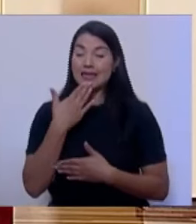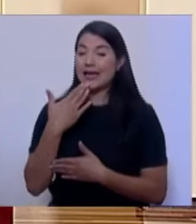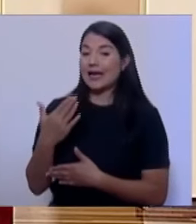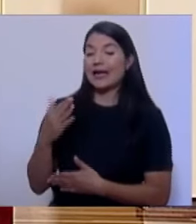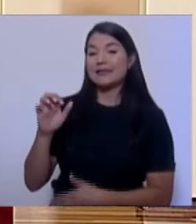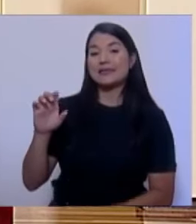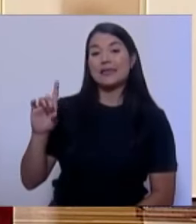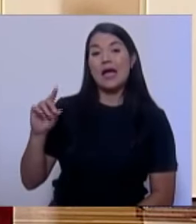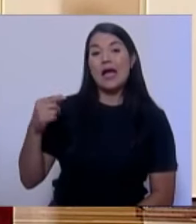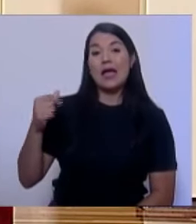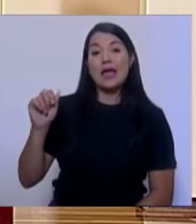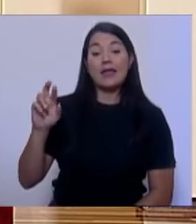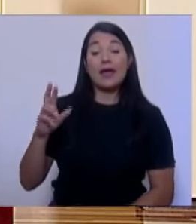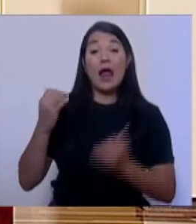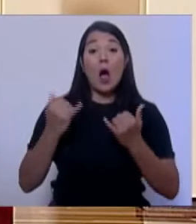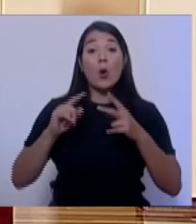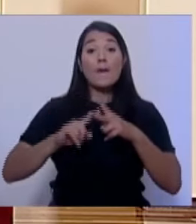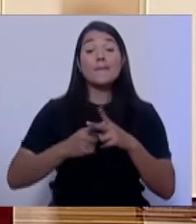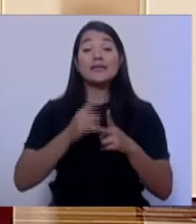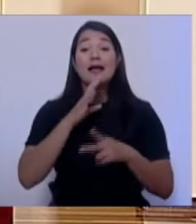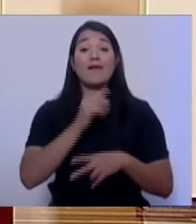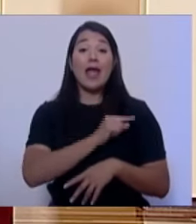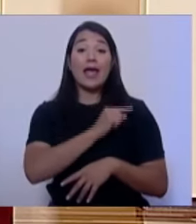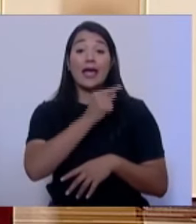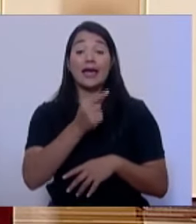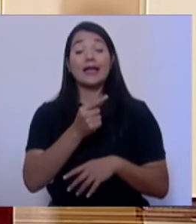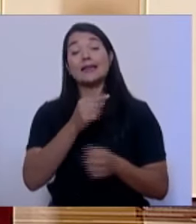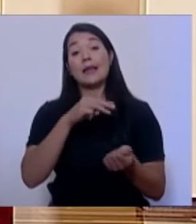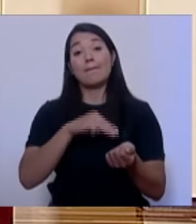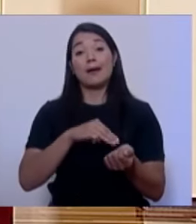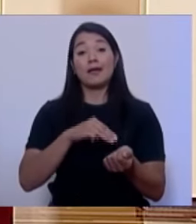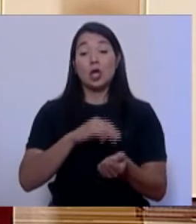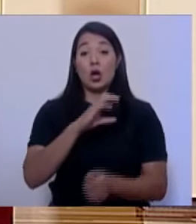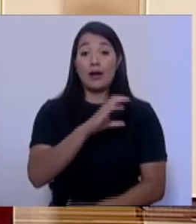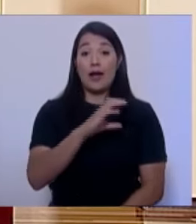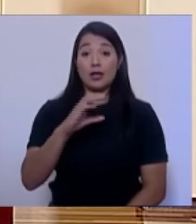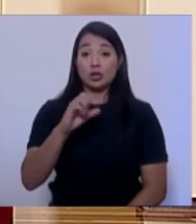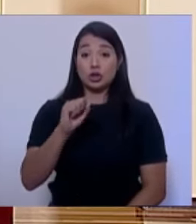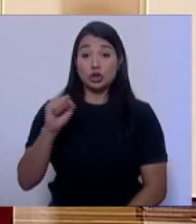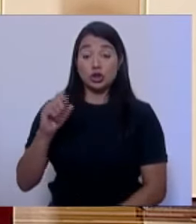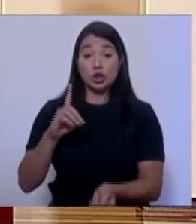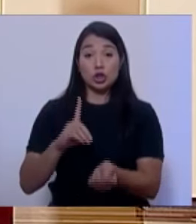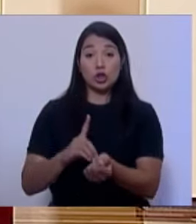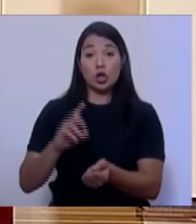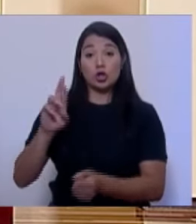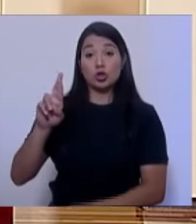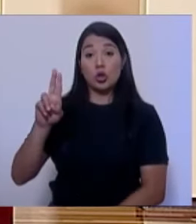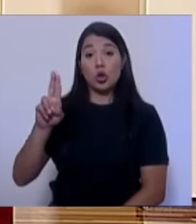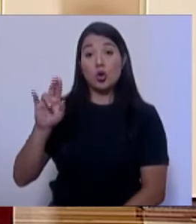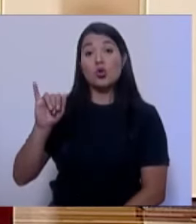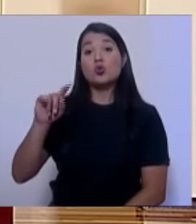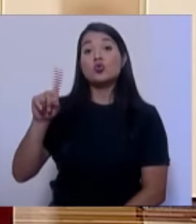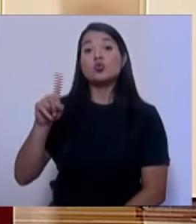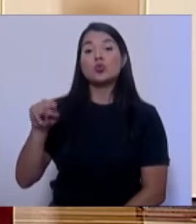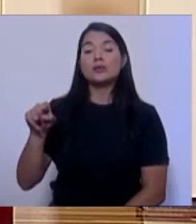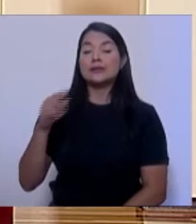Muchas gracias, don Edgar. Escuchamos al gerente médico de la Caja Costarricense de Seguro Social, el doctor Mario